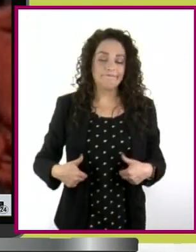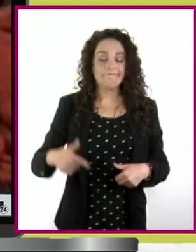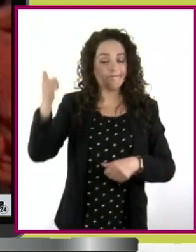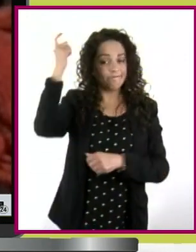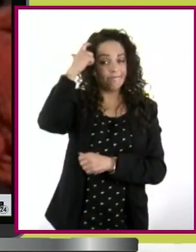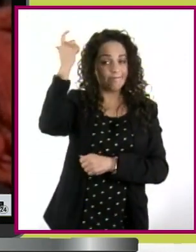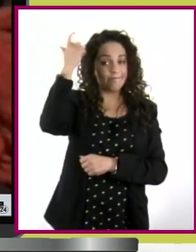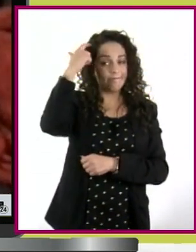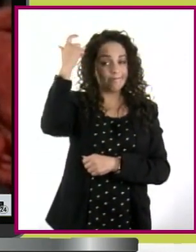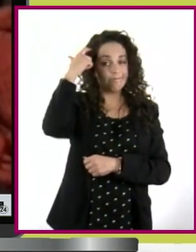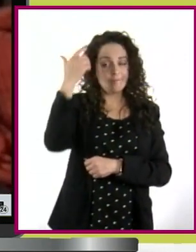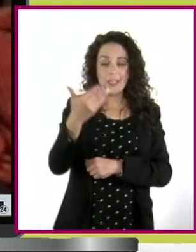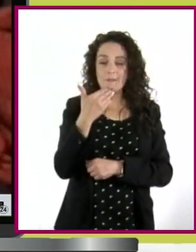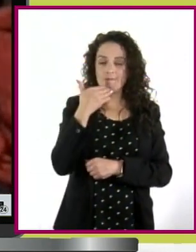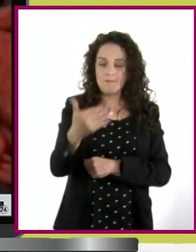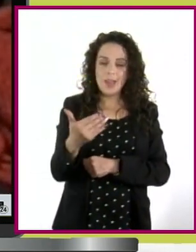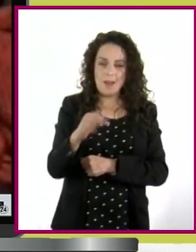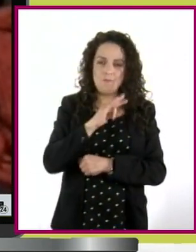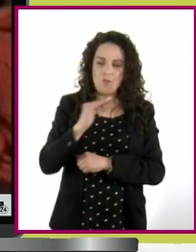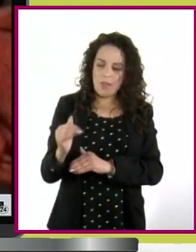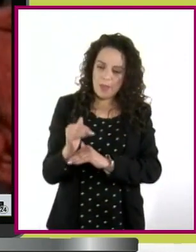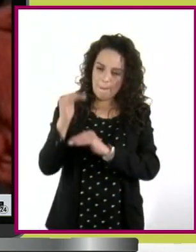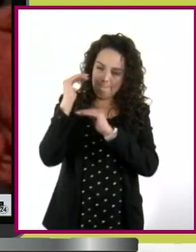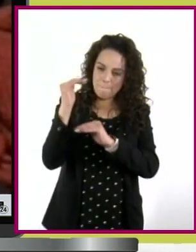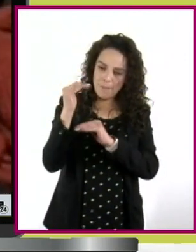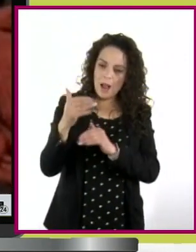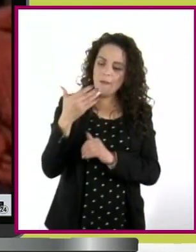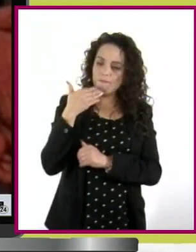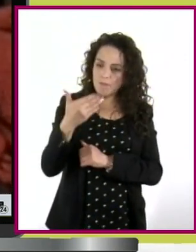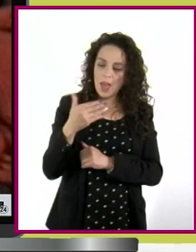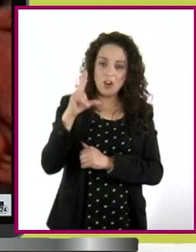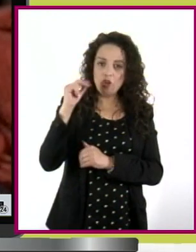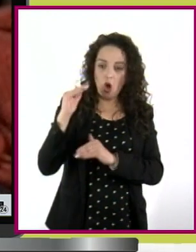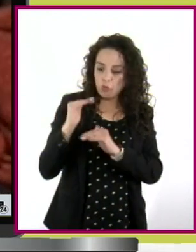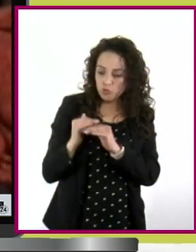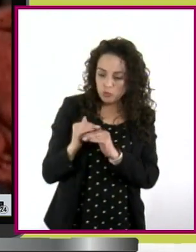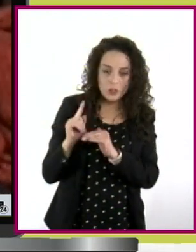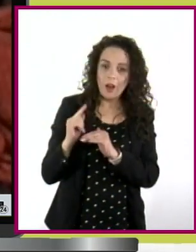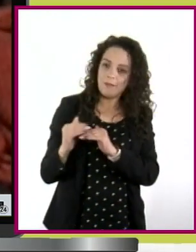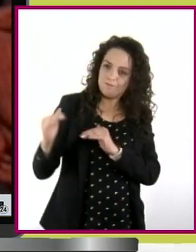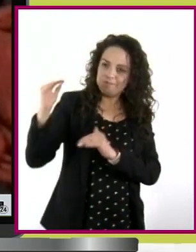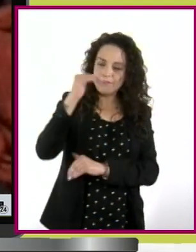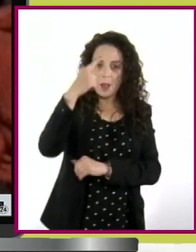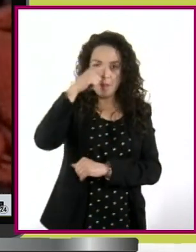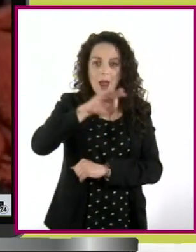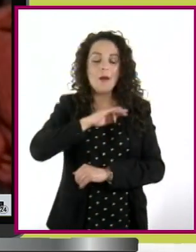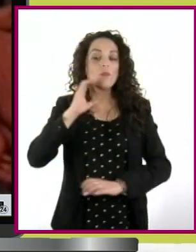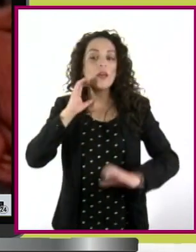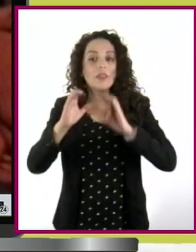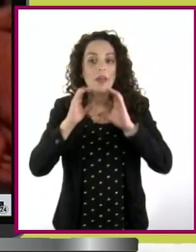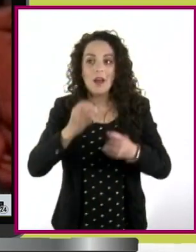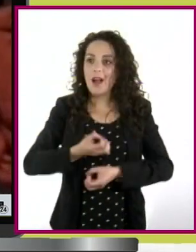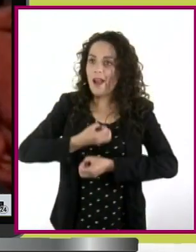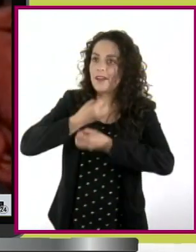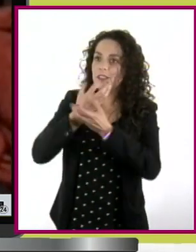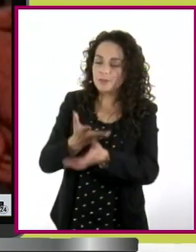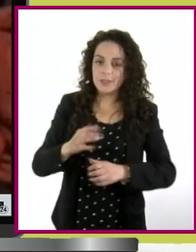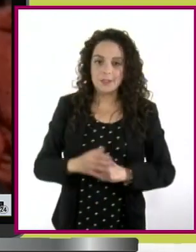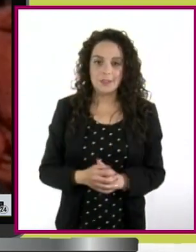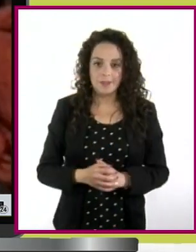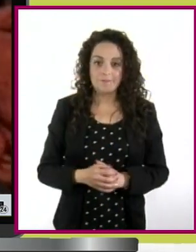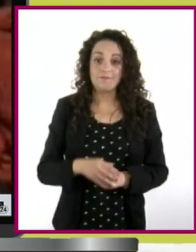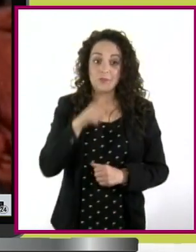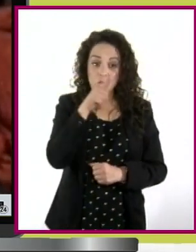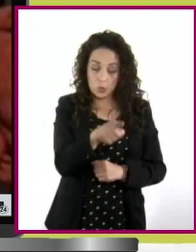capacidad de expresar nuestras emociones y nuestros pensamientos. Sé consciente de eso. Acuérdate que ser feliz